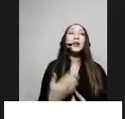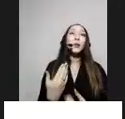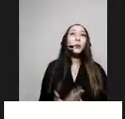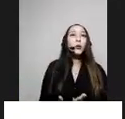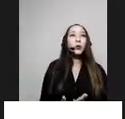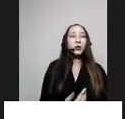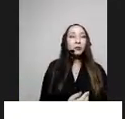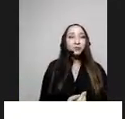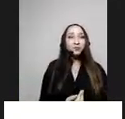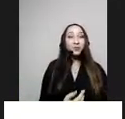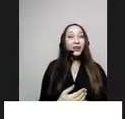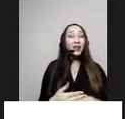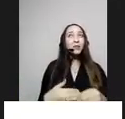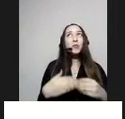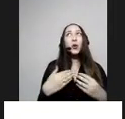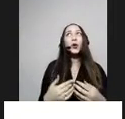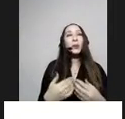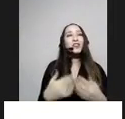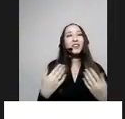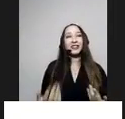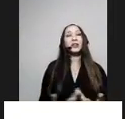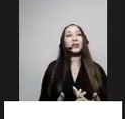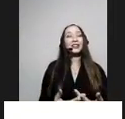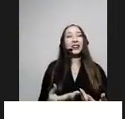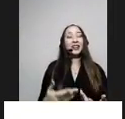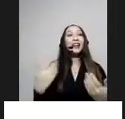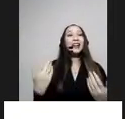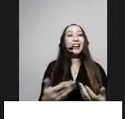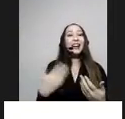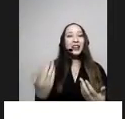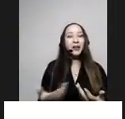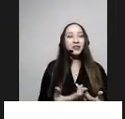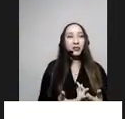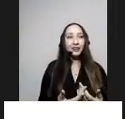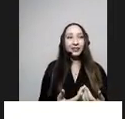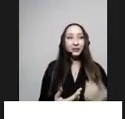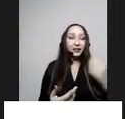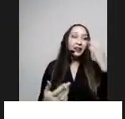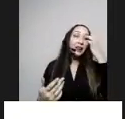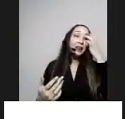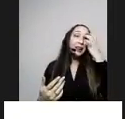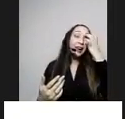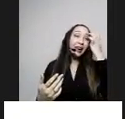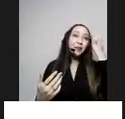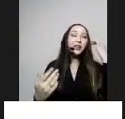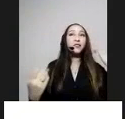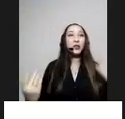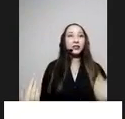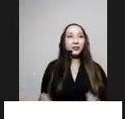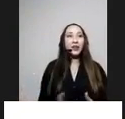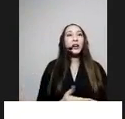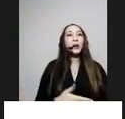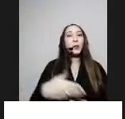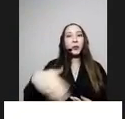herramienta muy útil y muy, muy fácil de utilizar, que es el mindfulness. ¿Qué es el